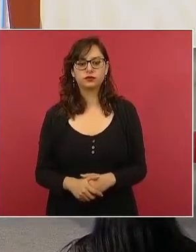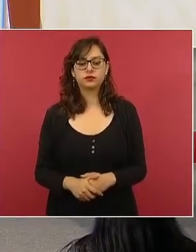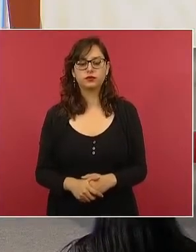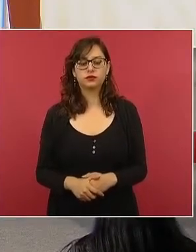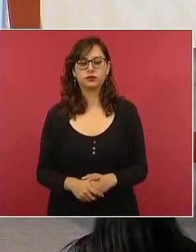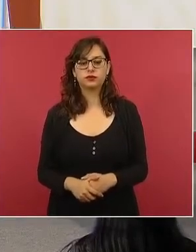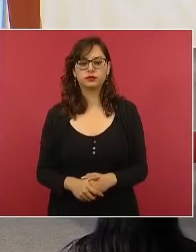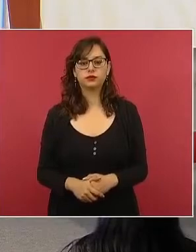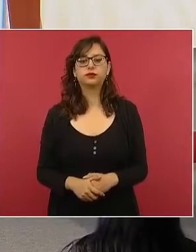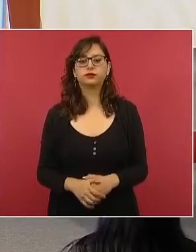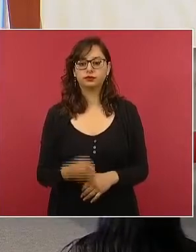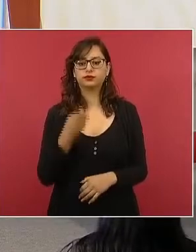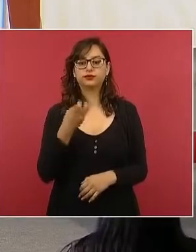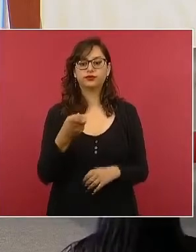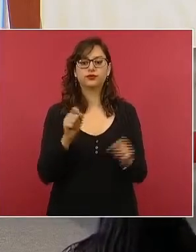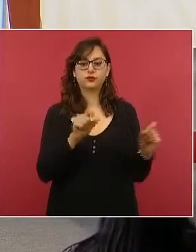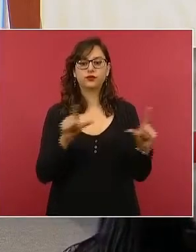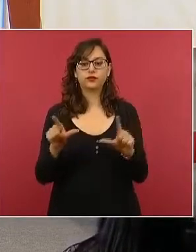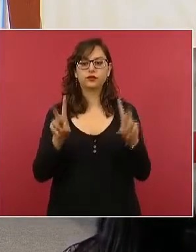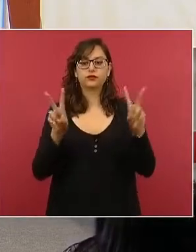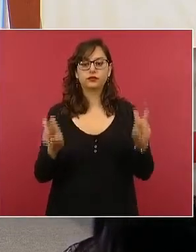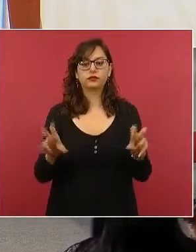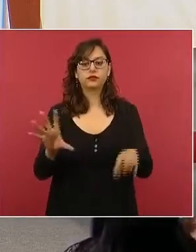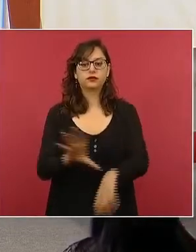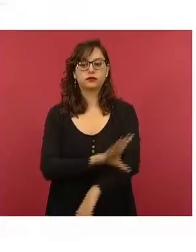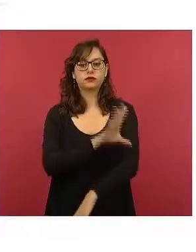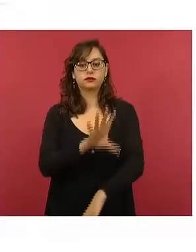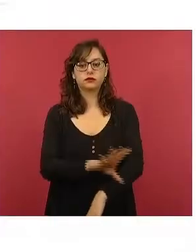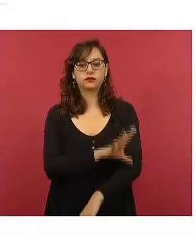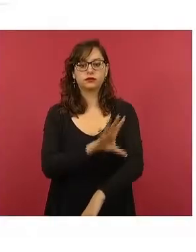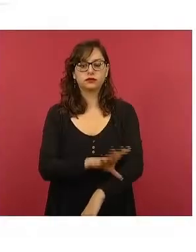Sí, es de la electricidad.